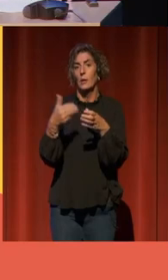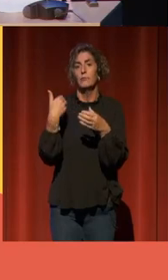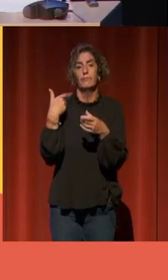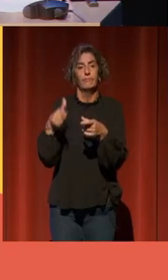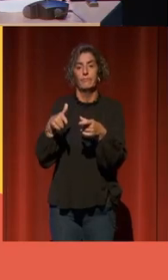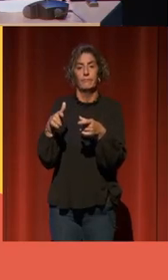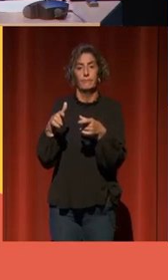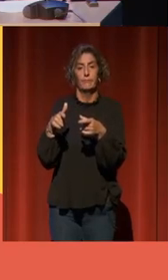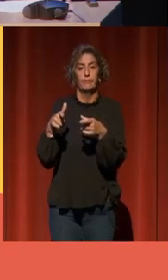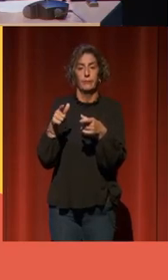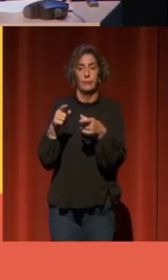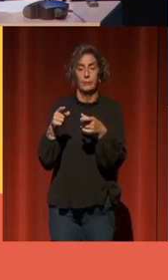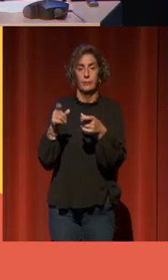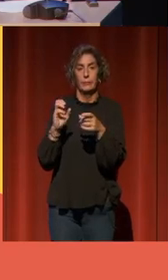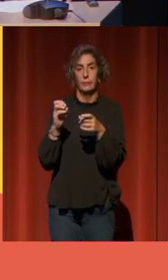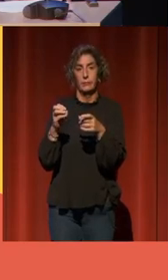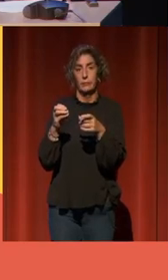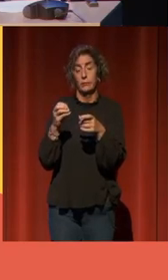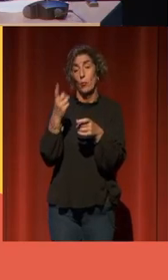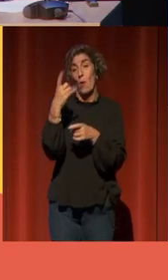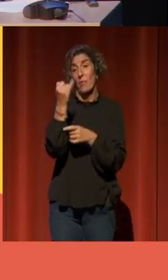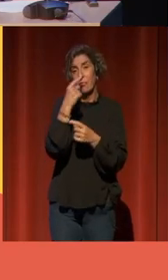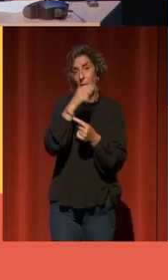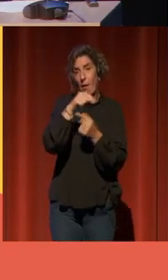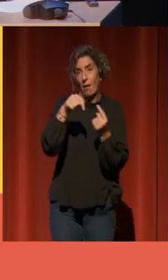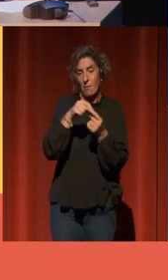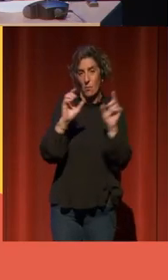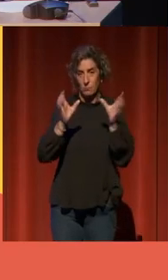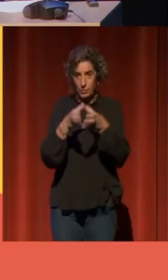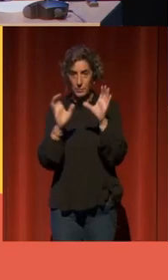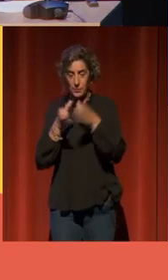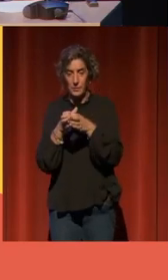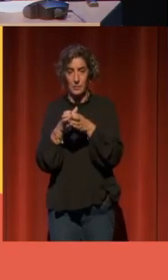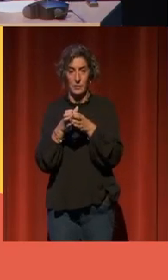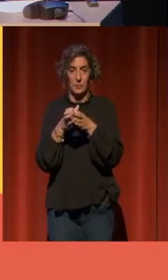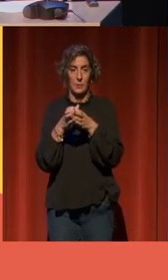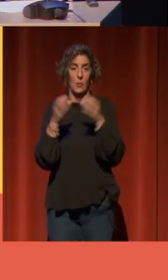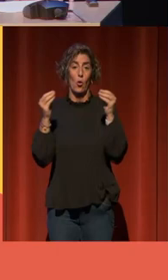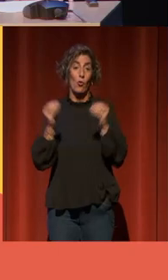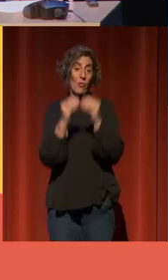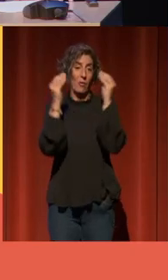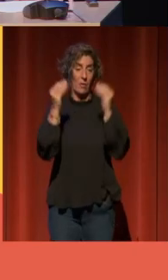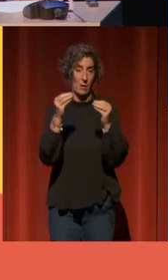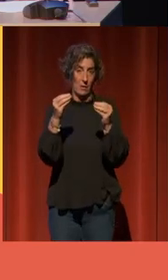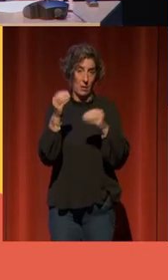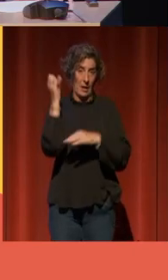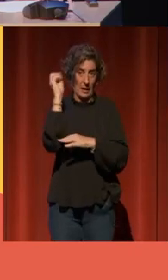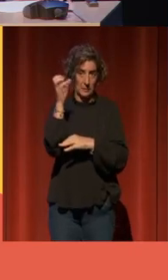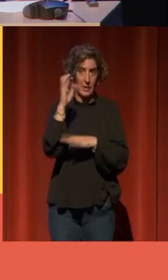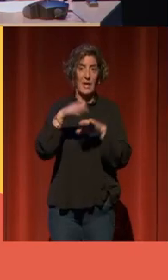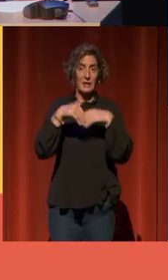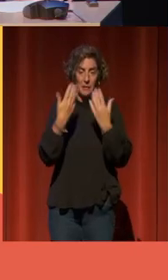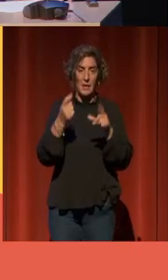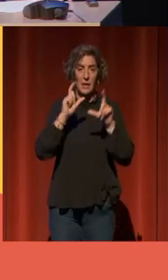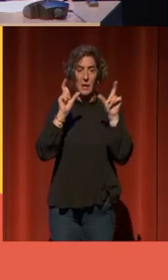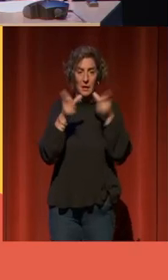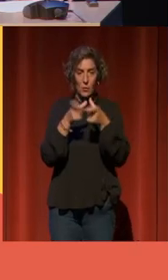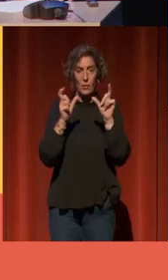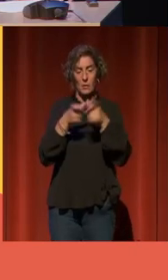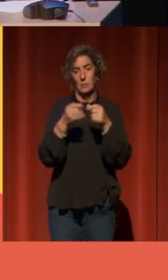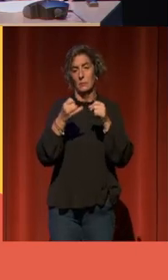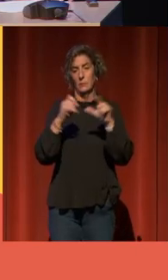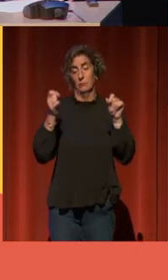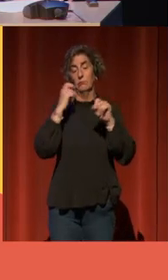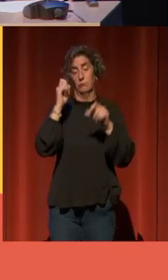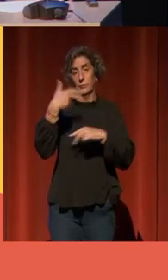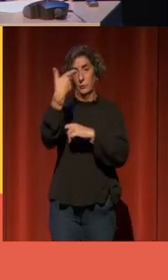puede reunirse cada año relacionado con la organización de la asamblea y también tiene reuniones virtuales entre